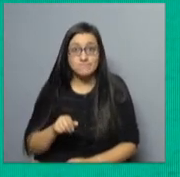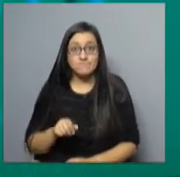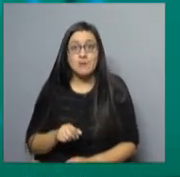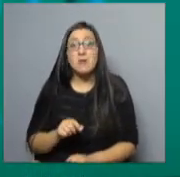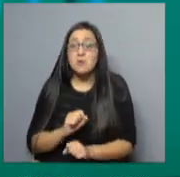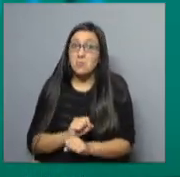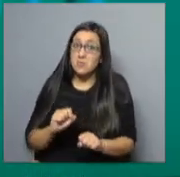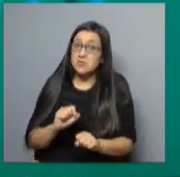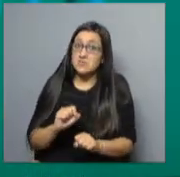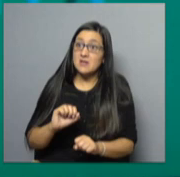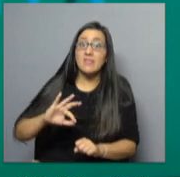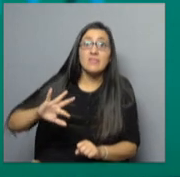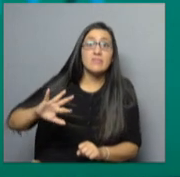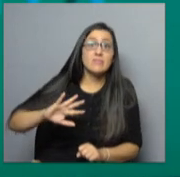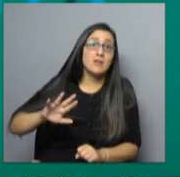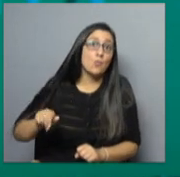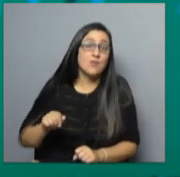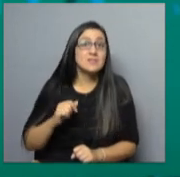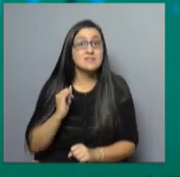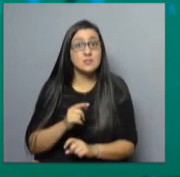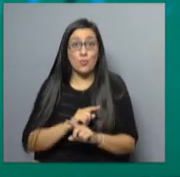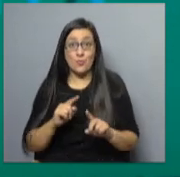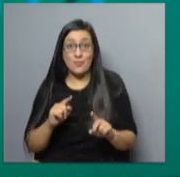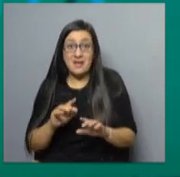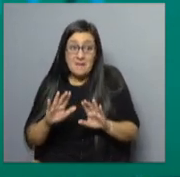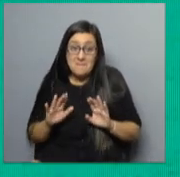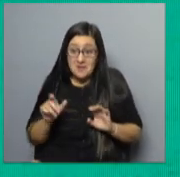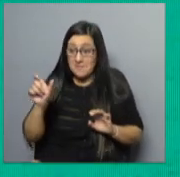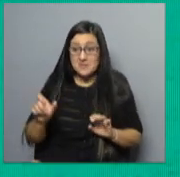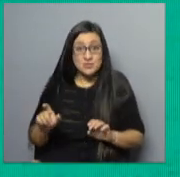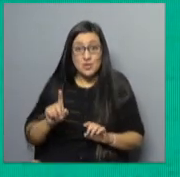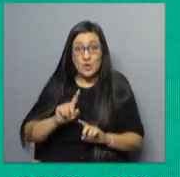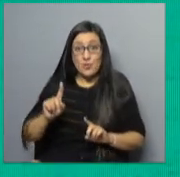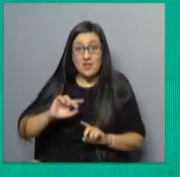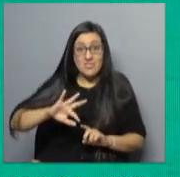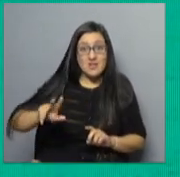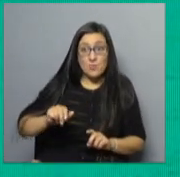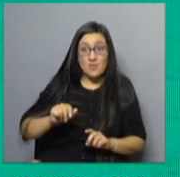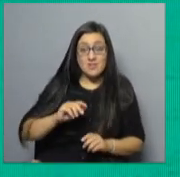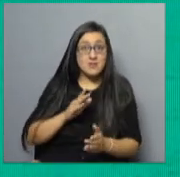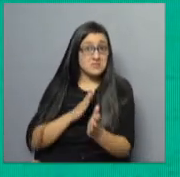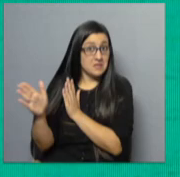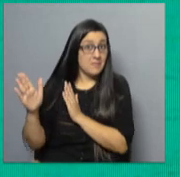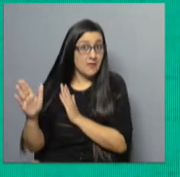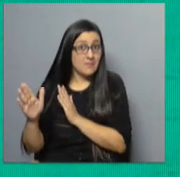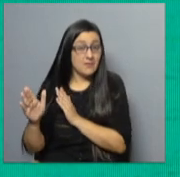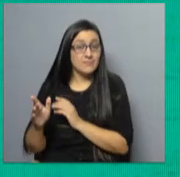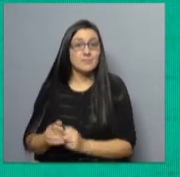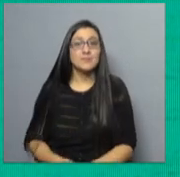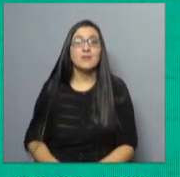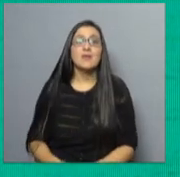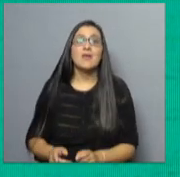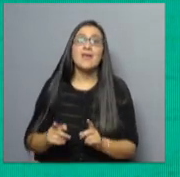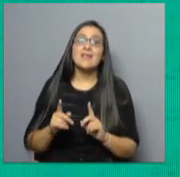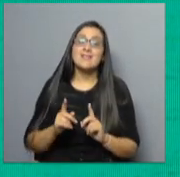actualmente puede en situaciones que son confusas capaz que la persona no era delincuente y huía y delincuentes abatidos por la policía que eso fue lo que nos dio también